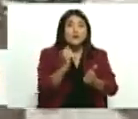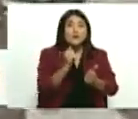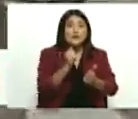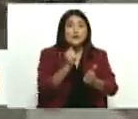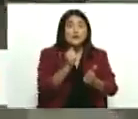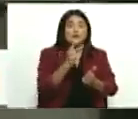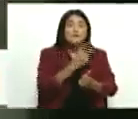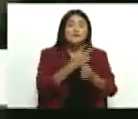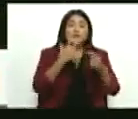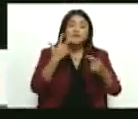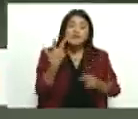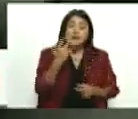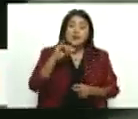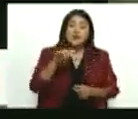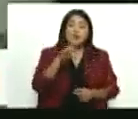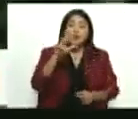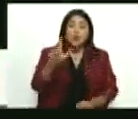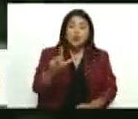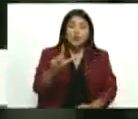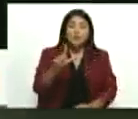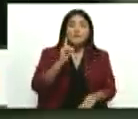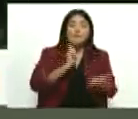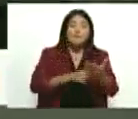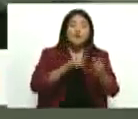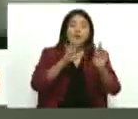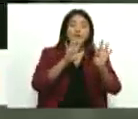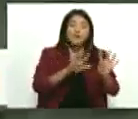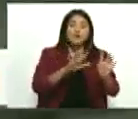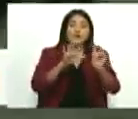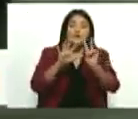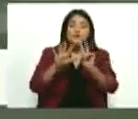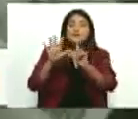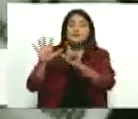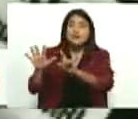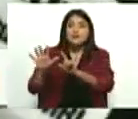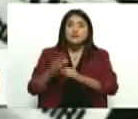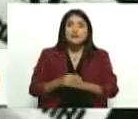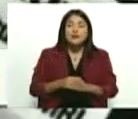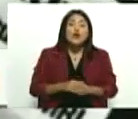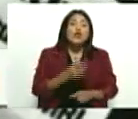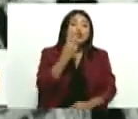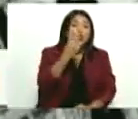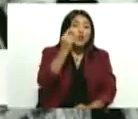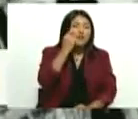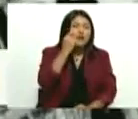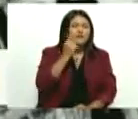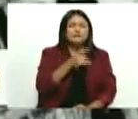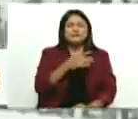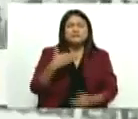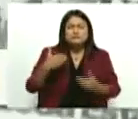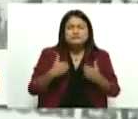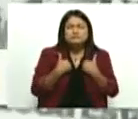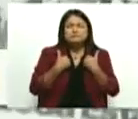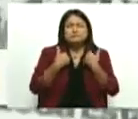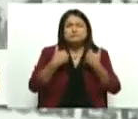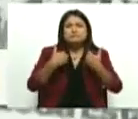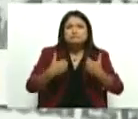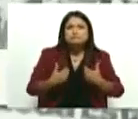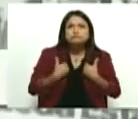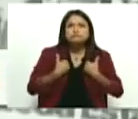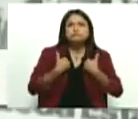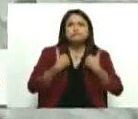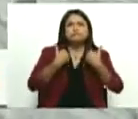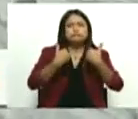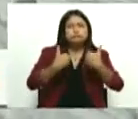el 23 de julio de 1976 y durante dos días fue sometido a las más duras